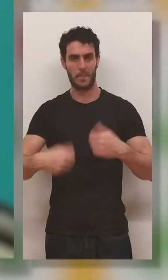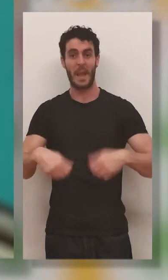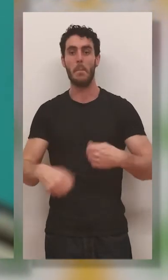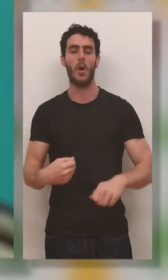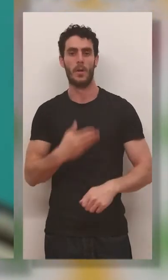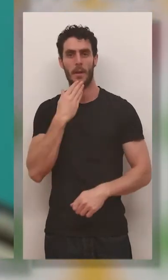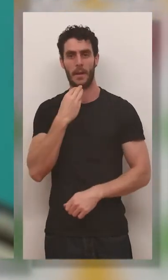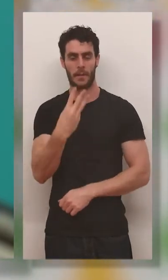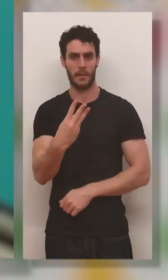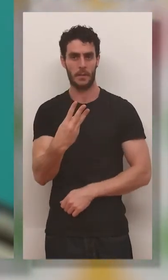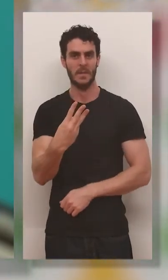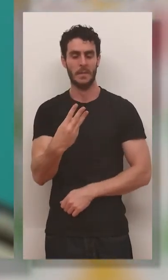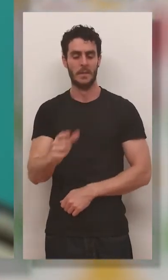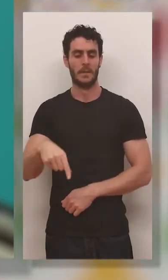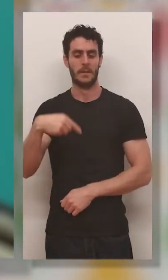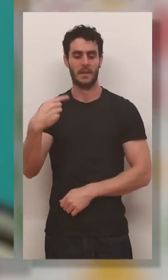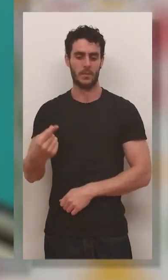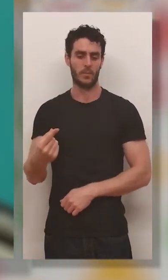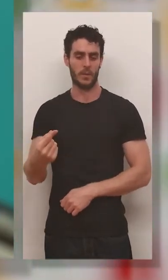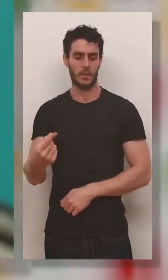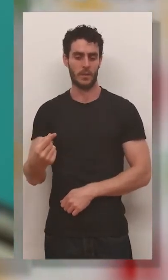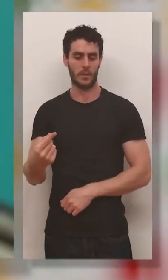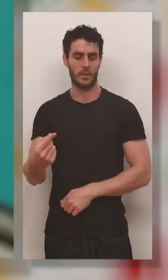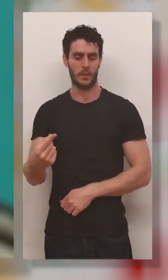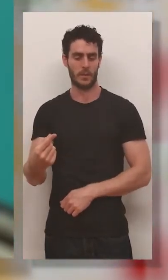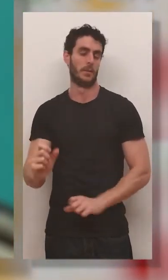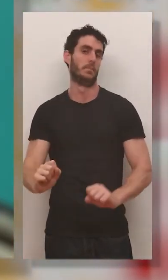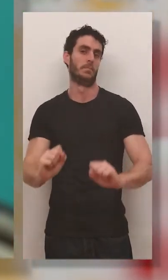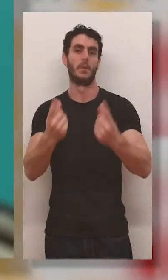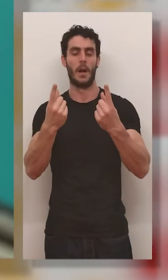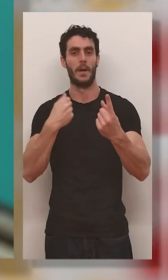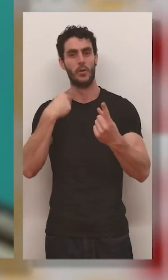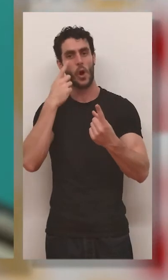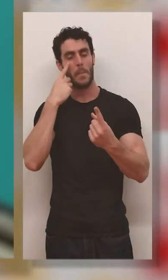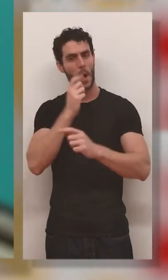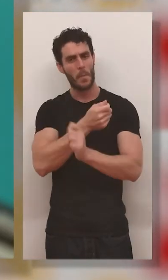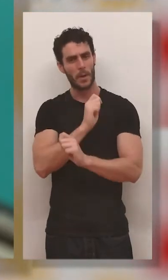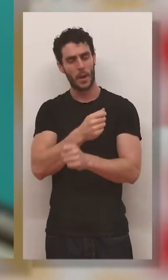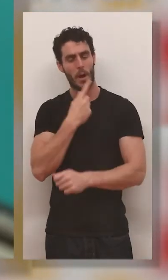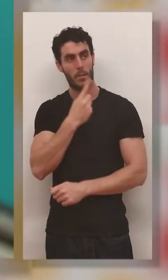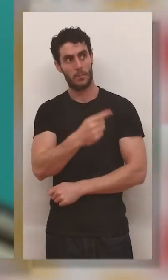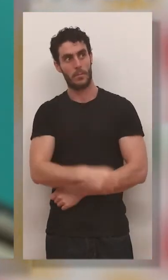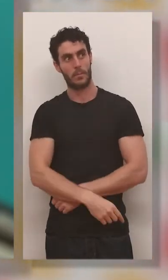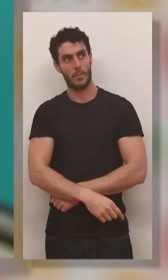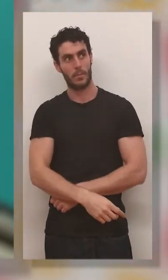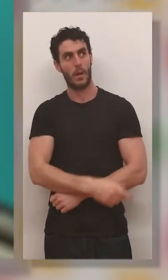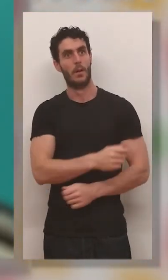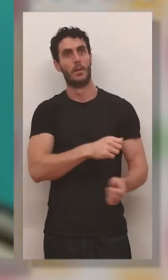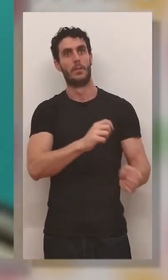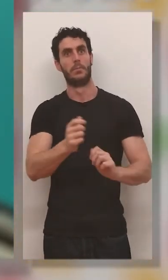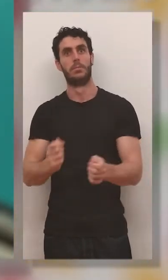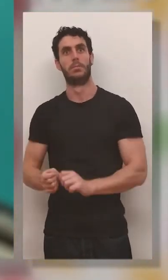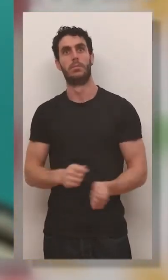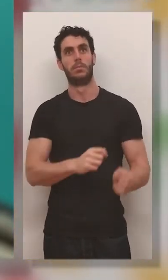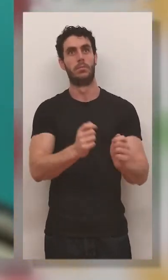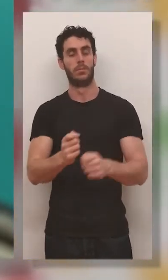los 3 años y luego por primera vez vi una batería y dije, me encantaba tanto el tambor que